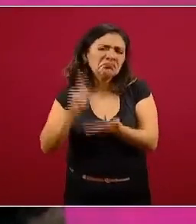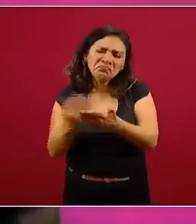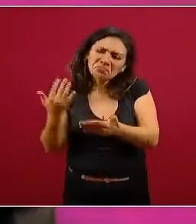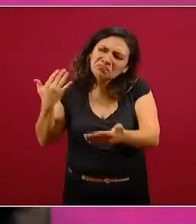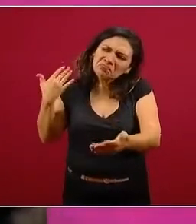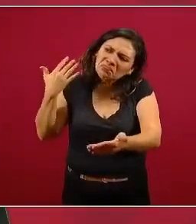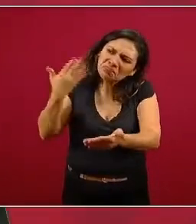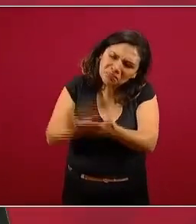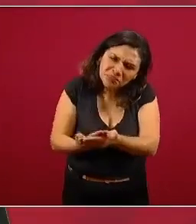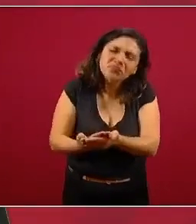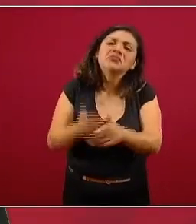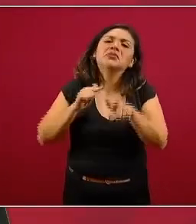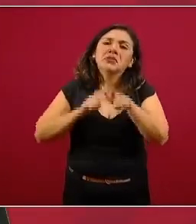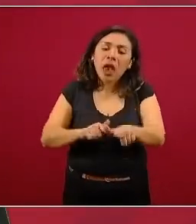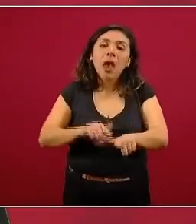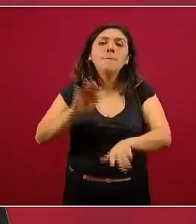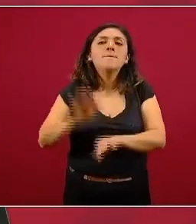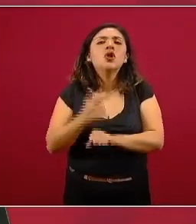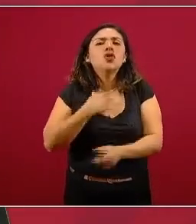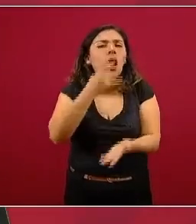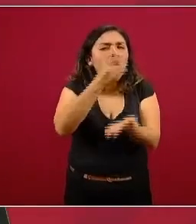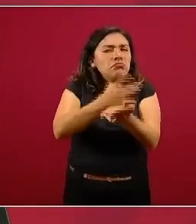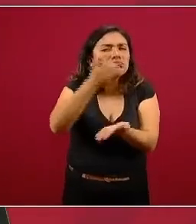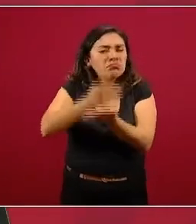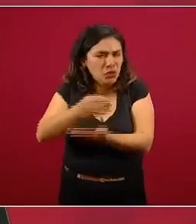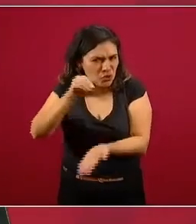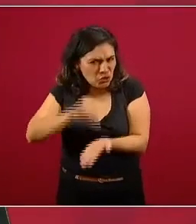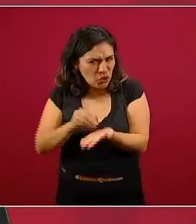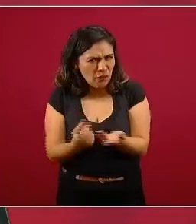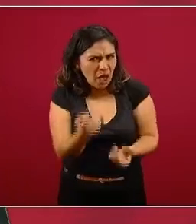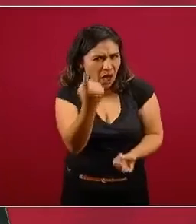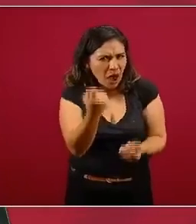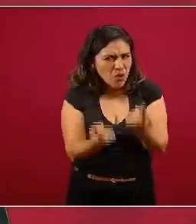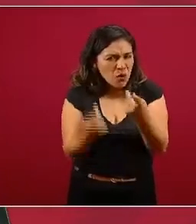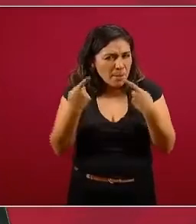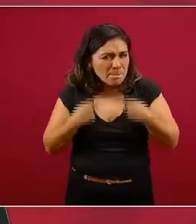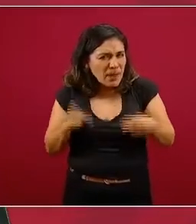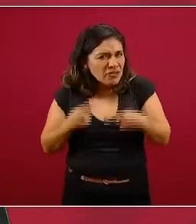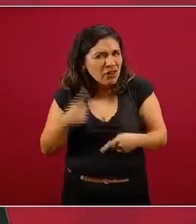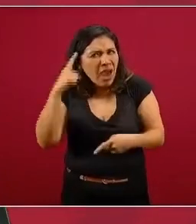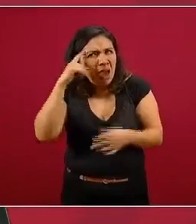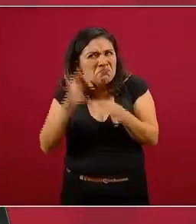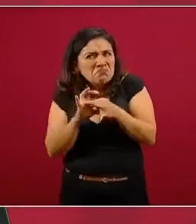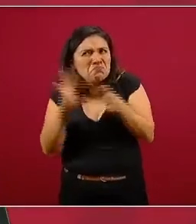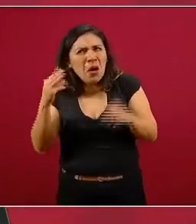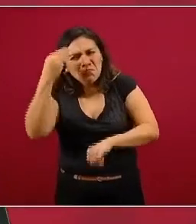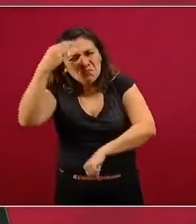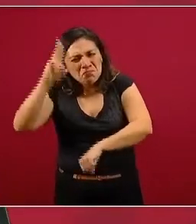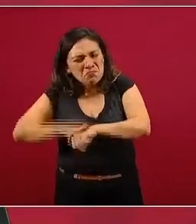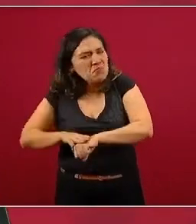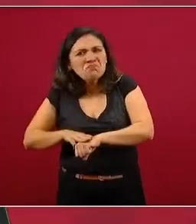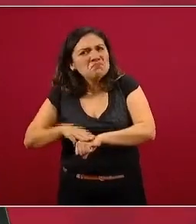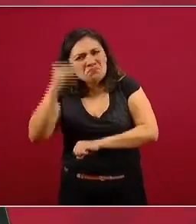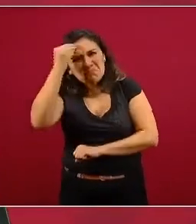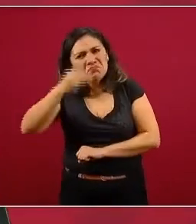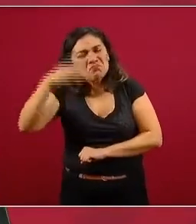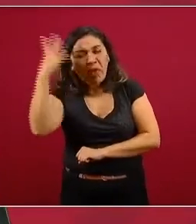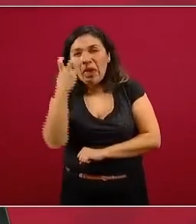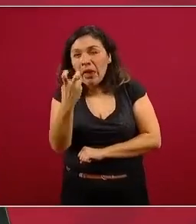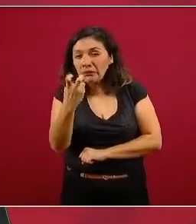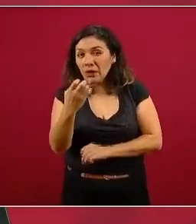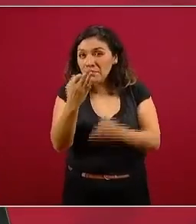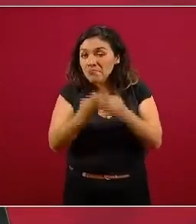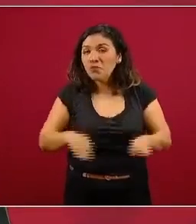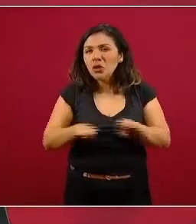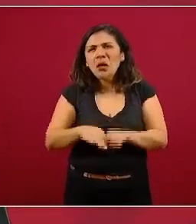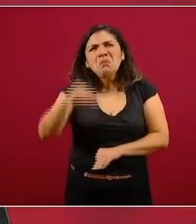veces, porque identificamos que todavía hay personas que han perdido la memoria sobre este elemento